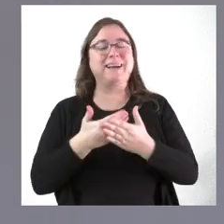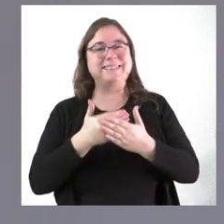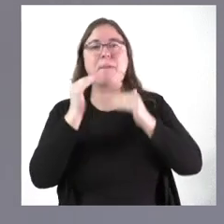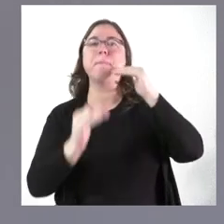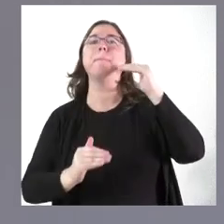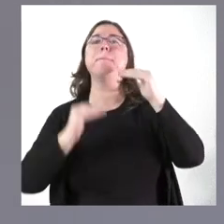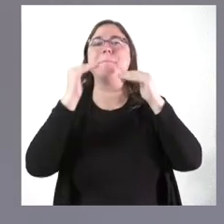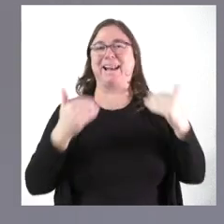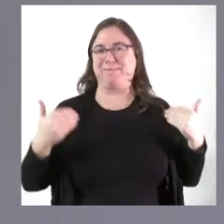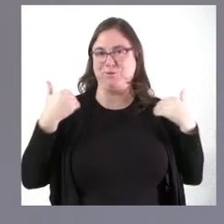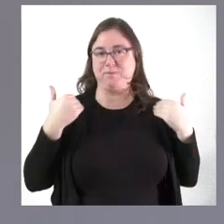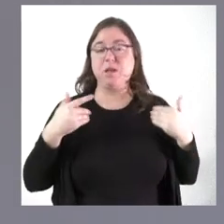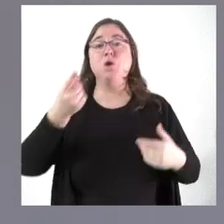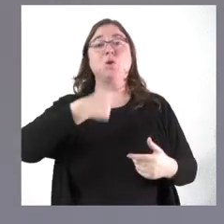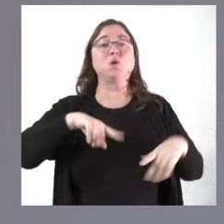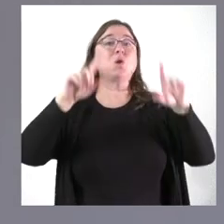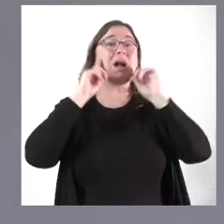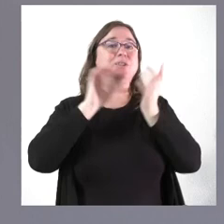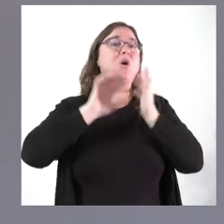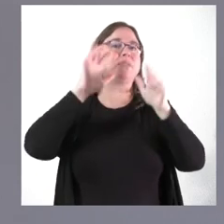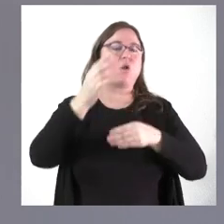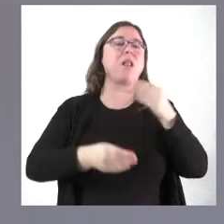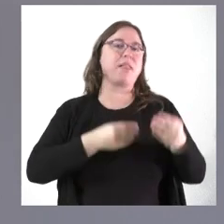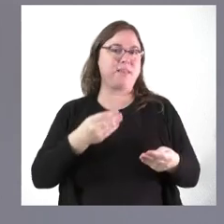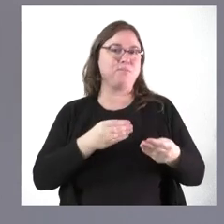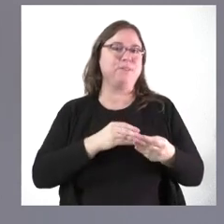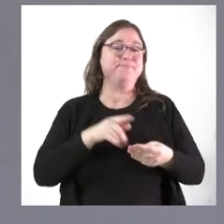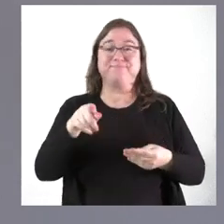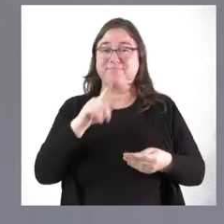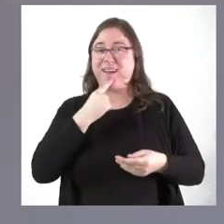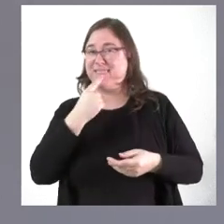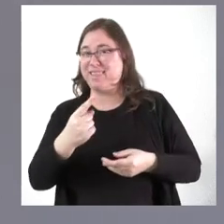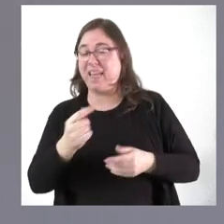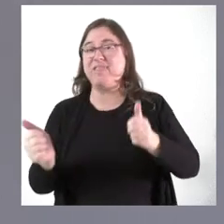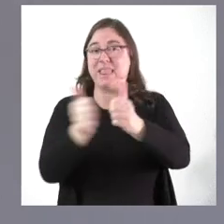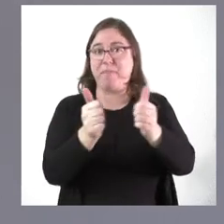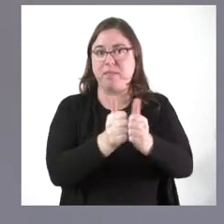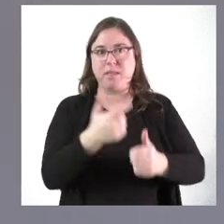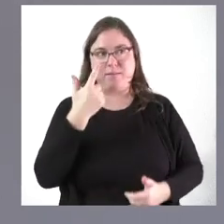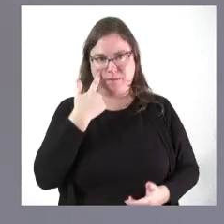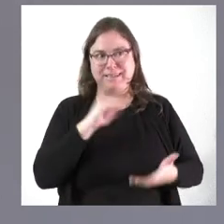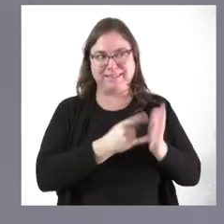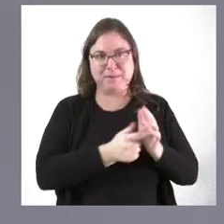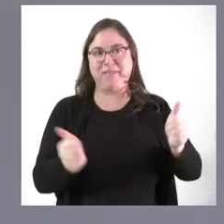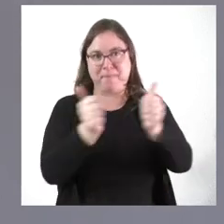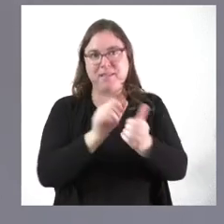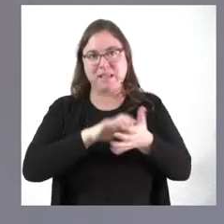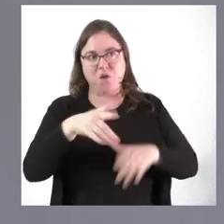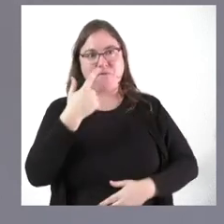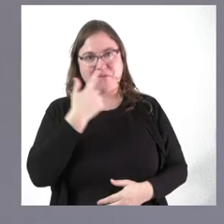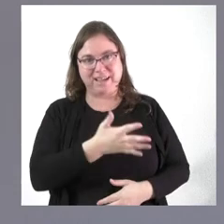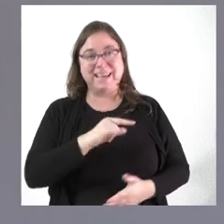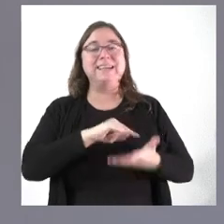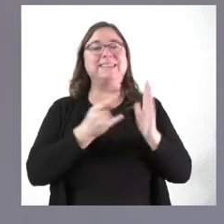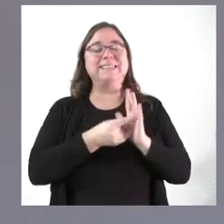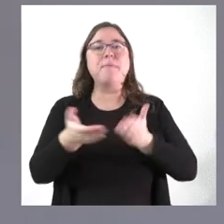lo que podían ser responsabilidades nosotros En el caso de castieles lo que hacemos hablado usted de dependencia Pues fíjese los resultados del sistema de dependencia de Castilla y león que es un sistema